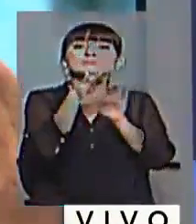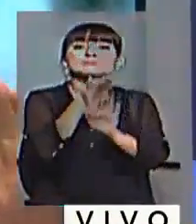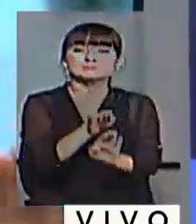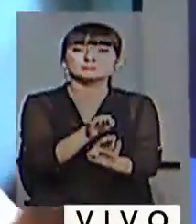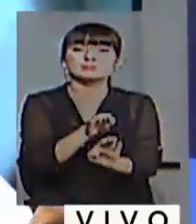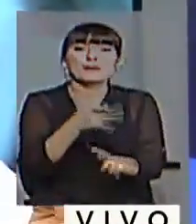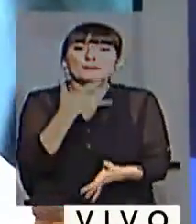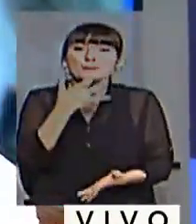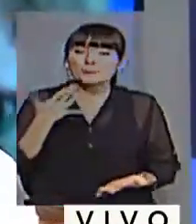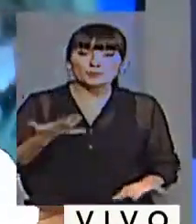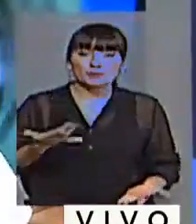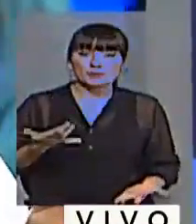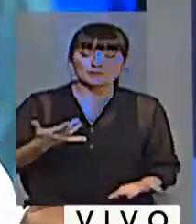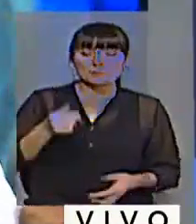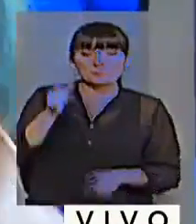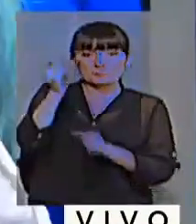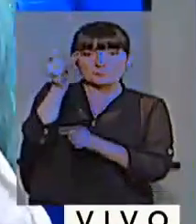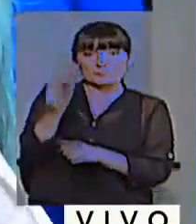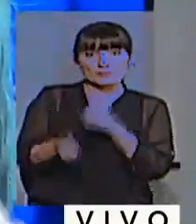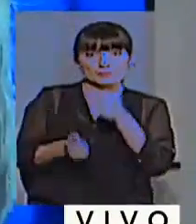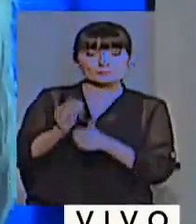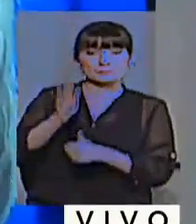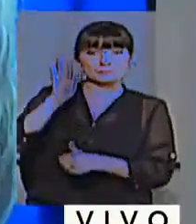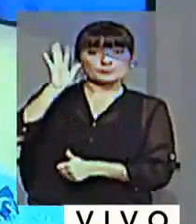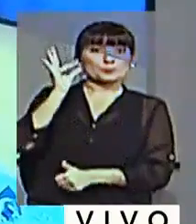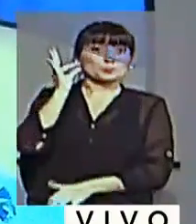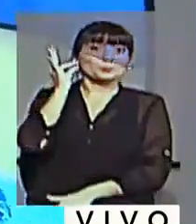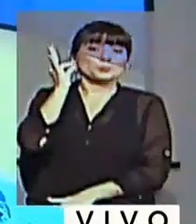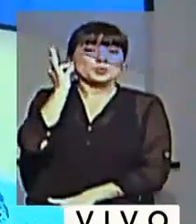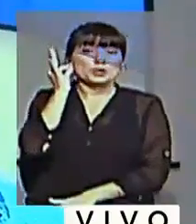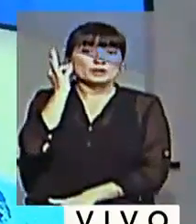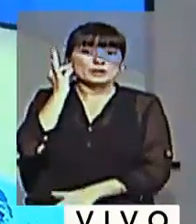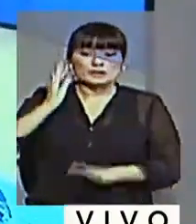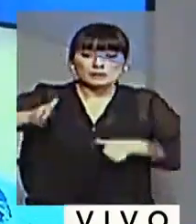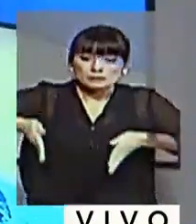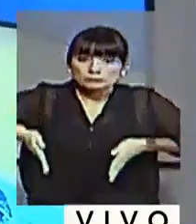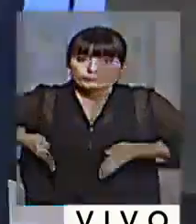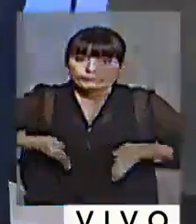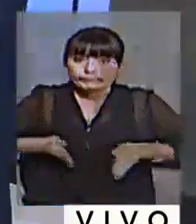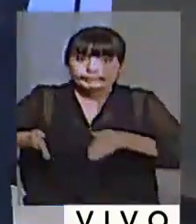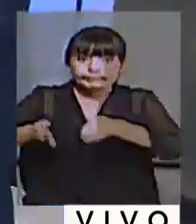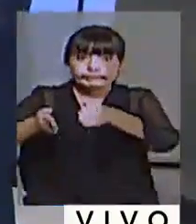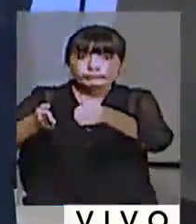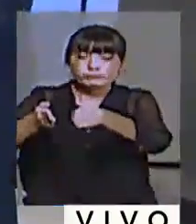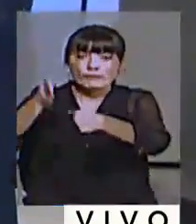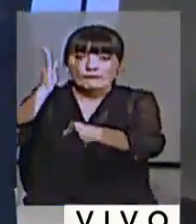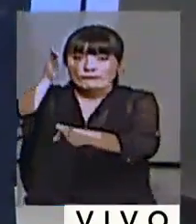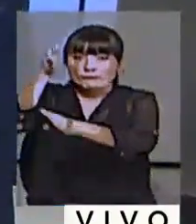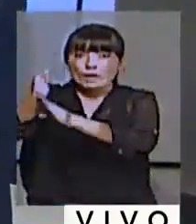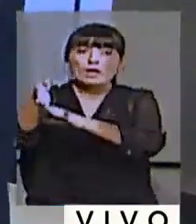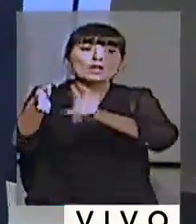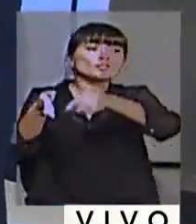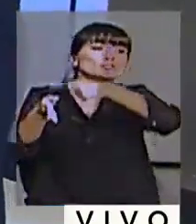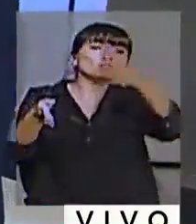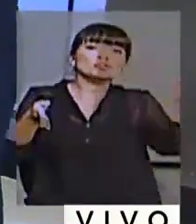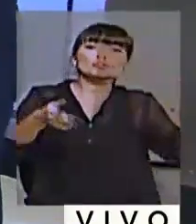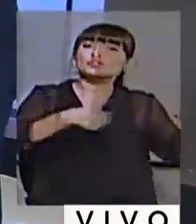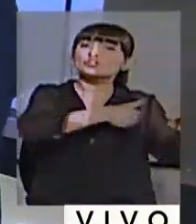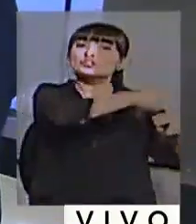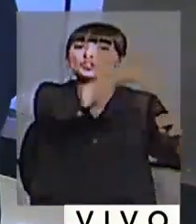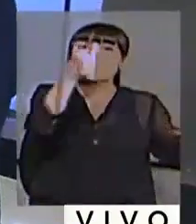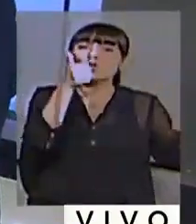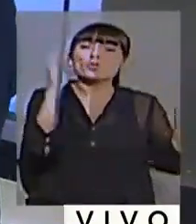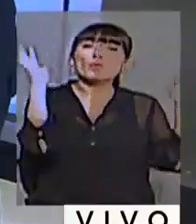la candidata corra por una pista y todos los demás se vengan a